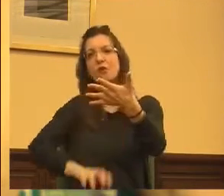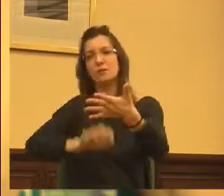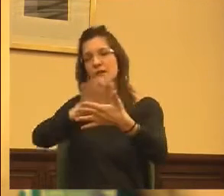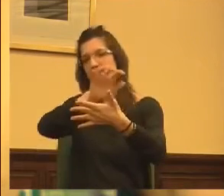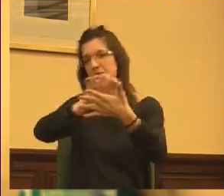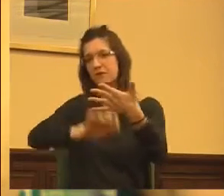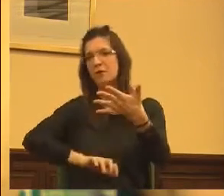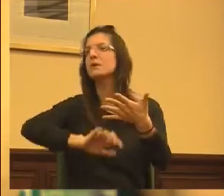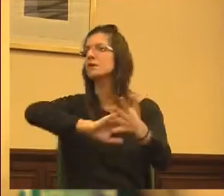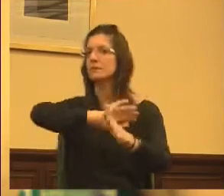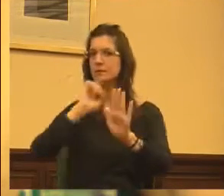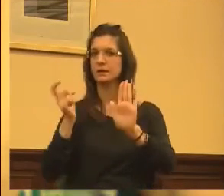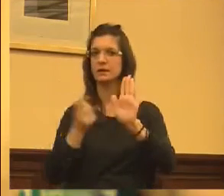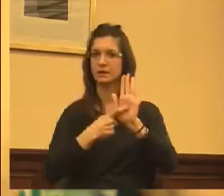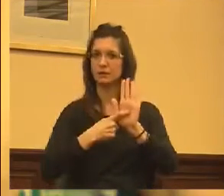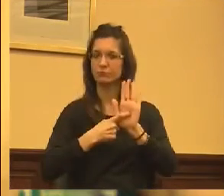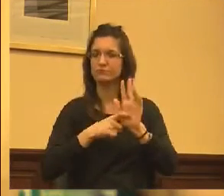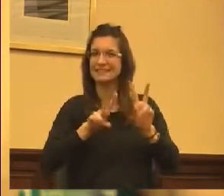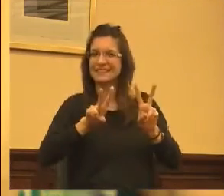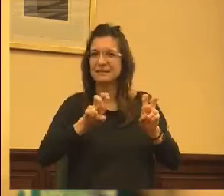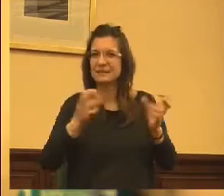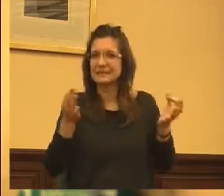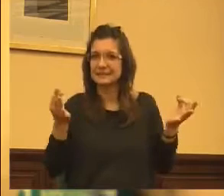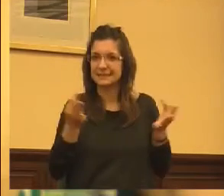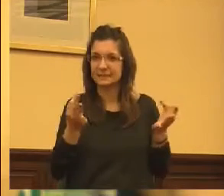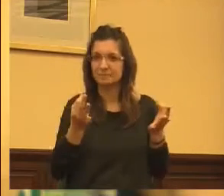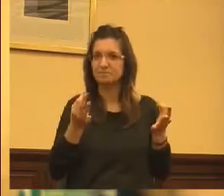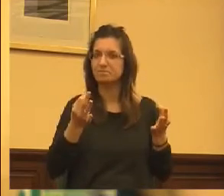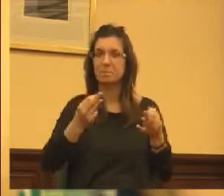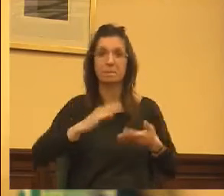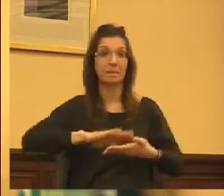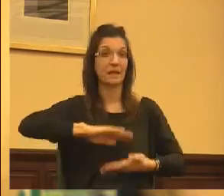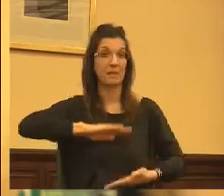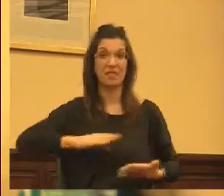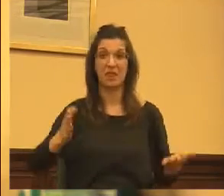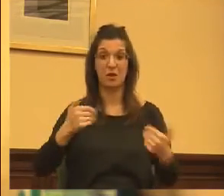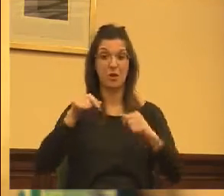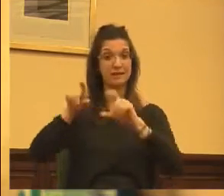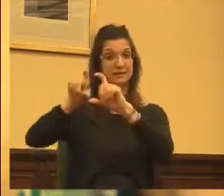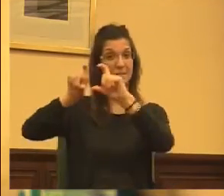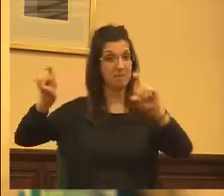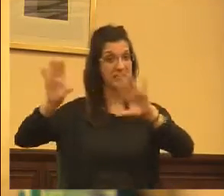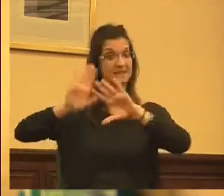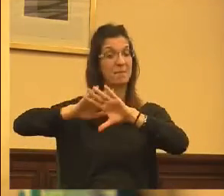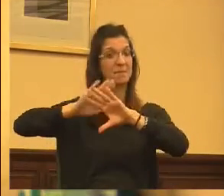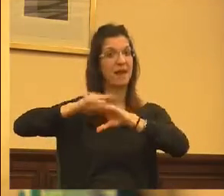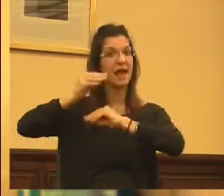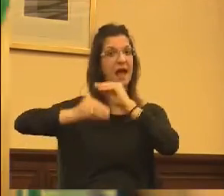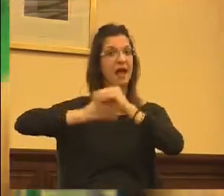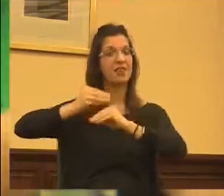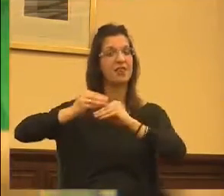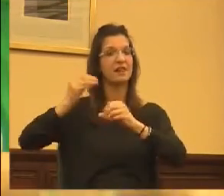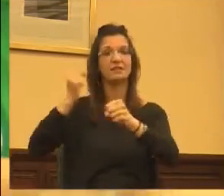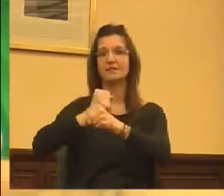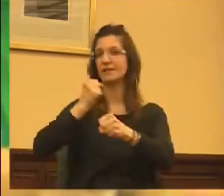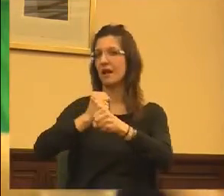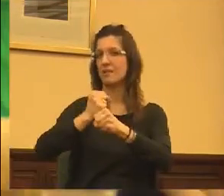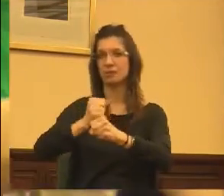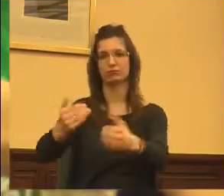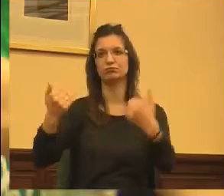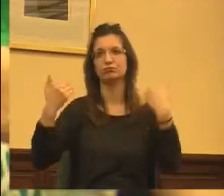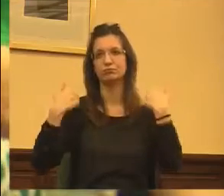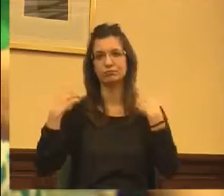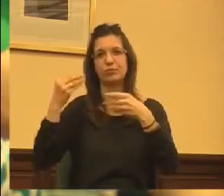un informe completo sobre la incapacidad de esta empresa para llevar a cabo las labores que